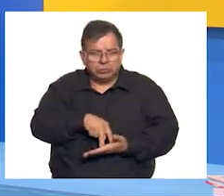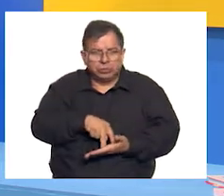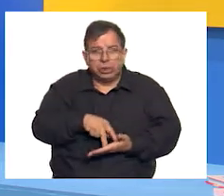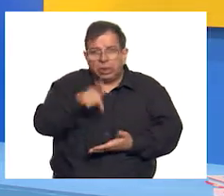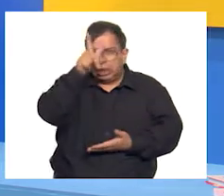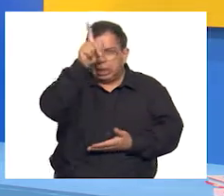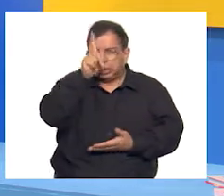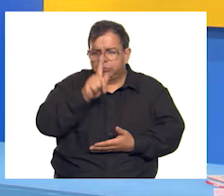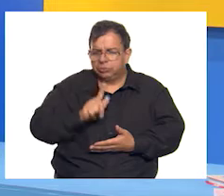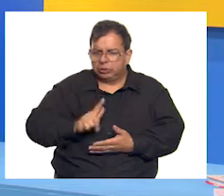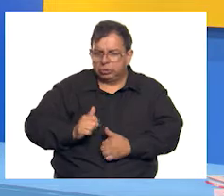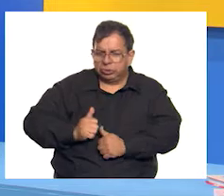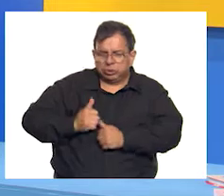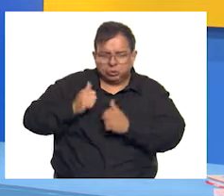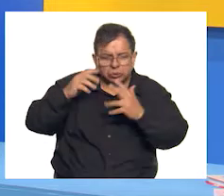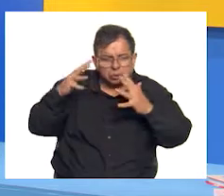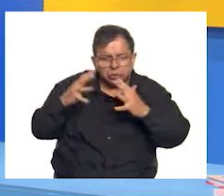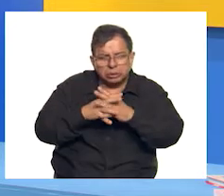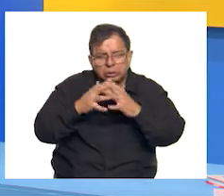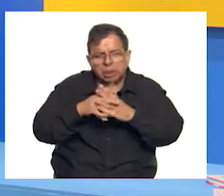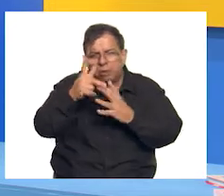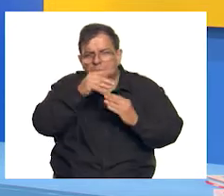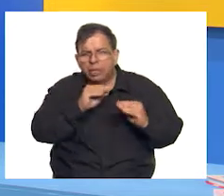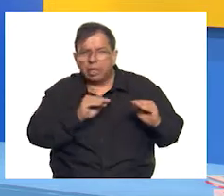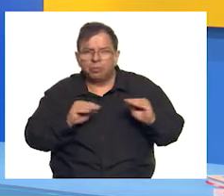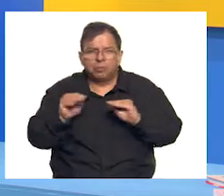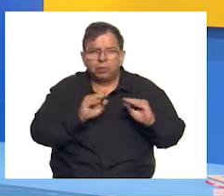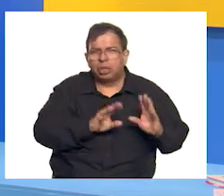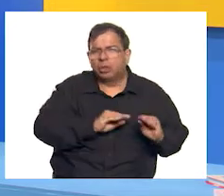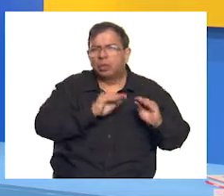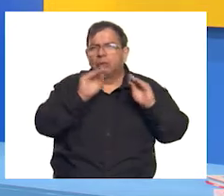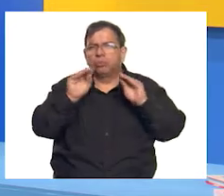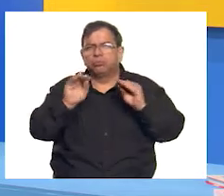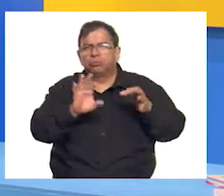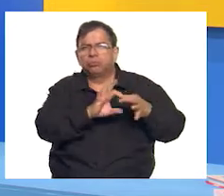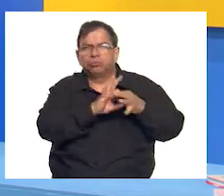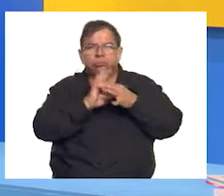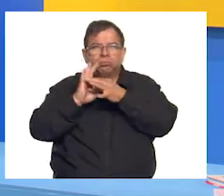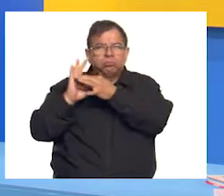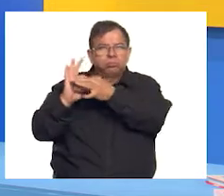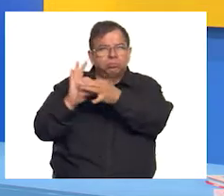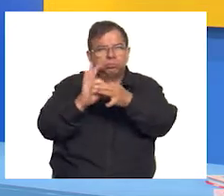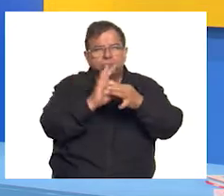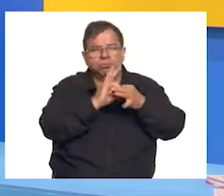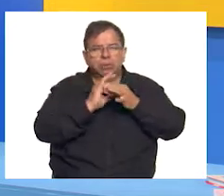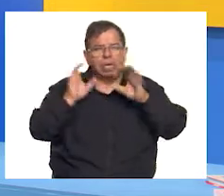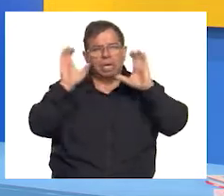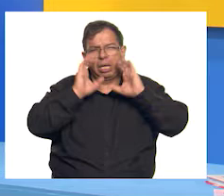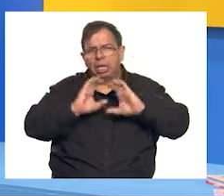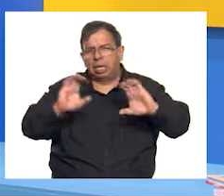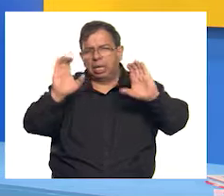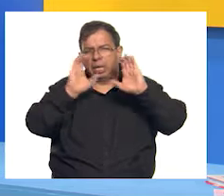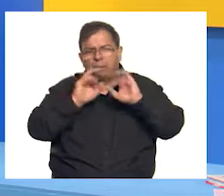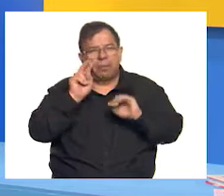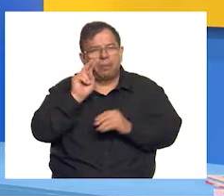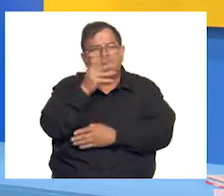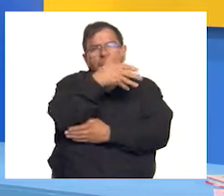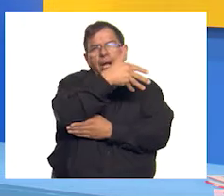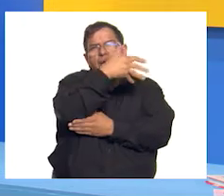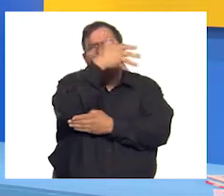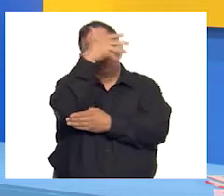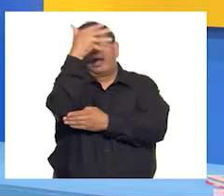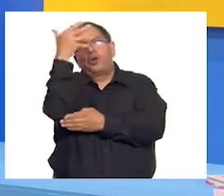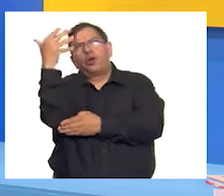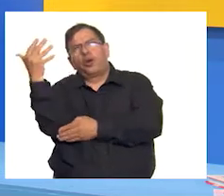espíritu guerrero que nos da la fuerza para mover montañas. Unámonos y retomemos nuestros cantos para ver el arco iris en